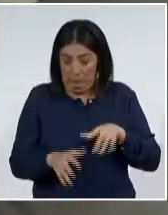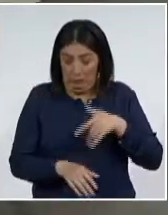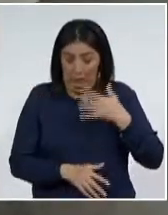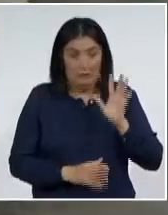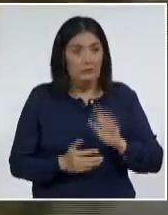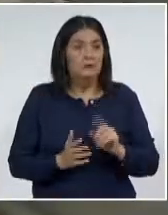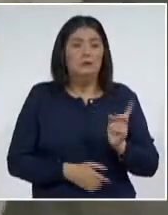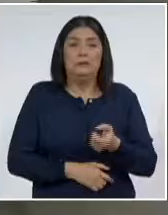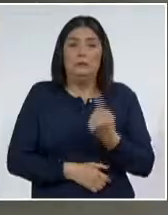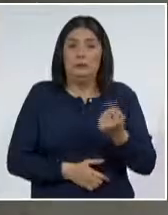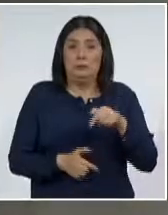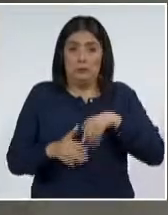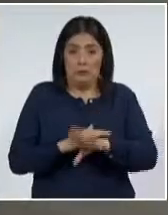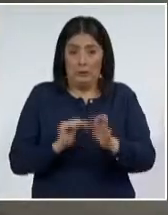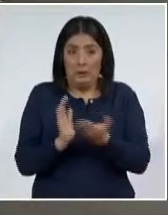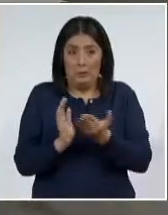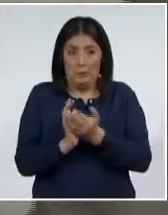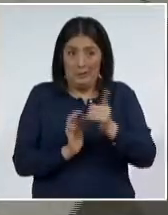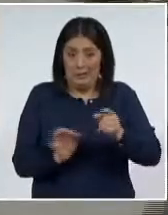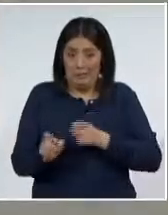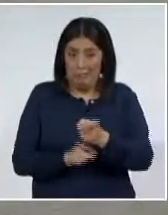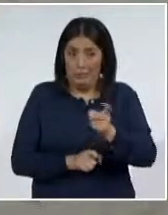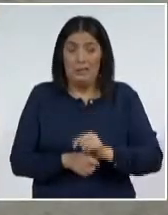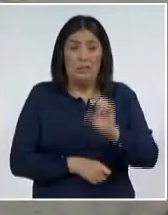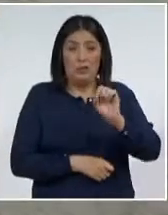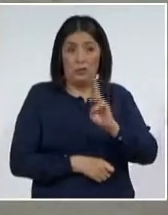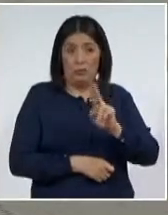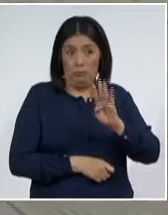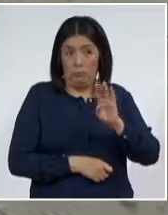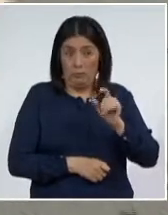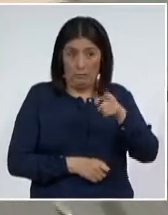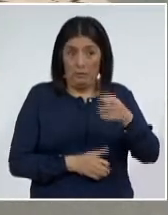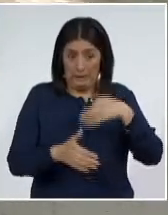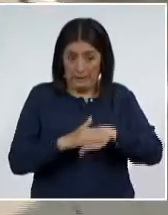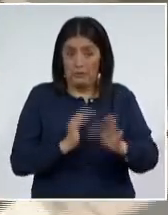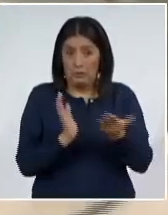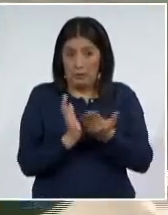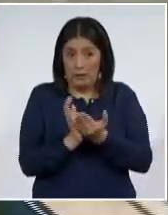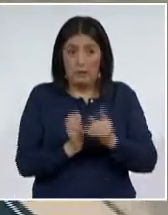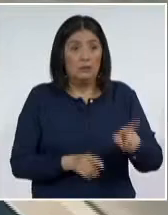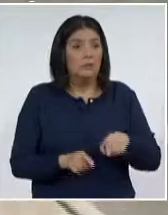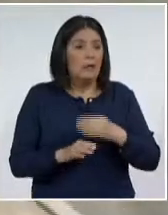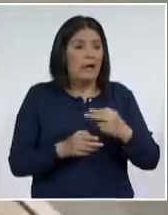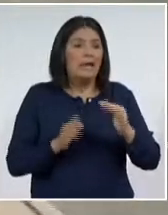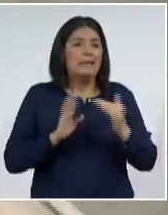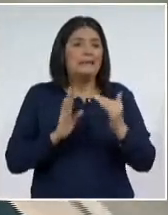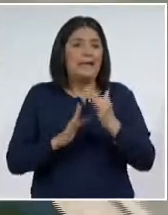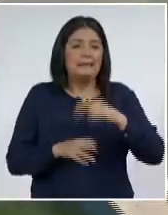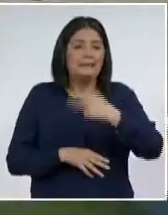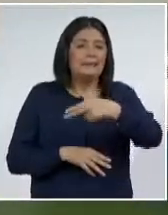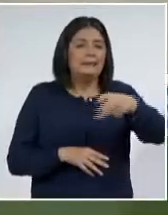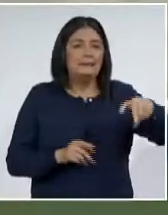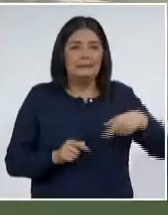afecta no solamente el colegio donde se encuentra, que es el colegio La Sorbona de Campoy, porque esta piscina está dentro, sino a las viviendas que colindan con